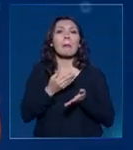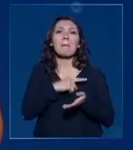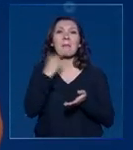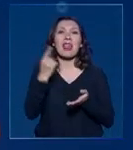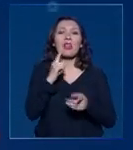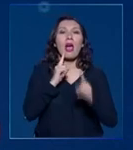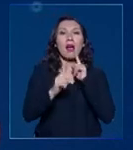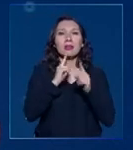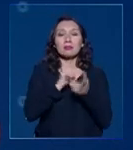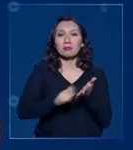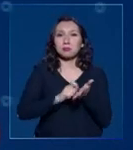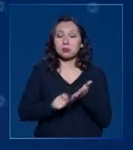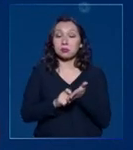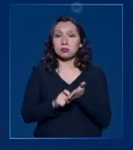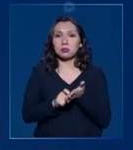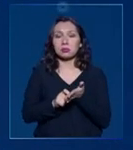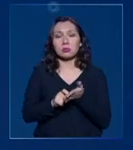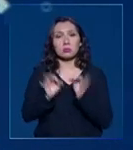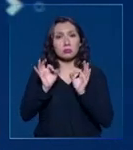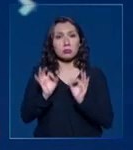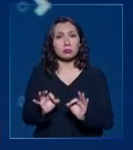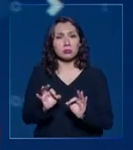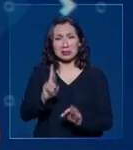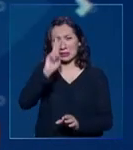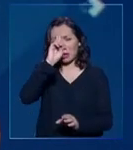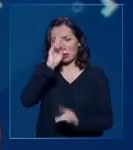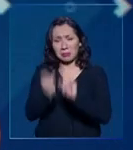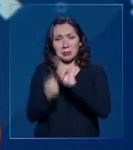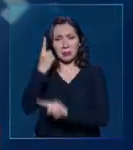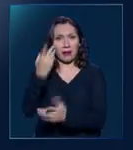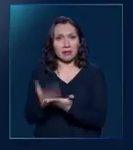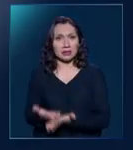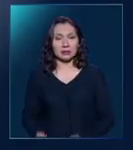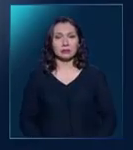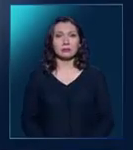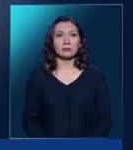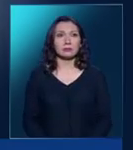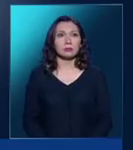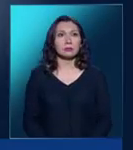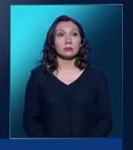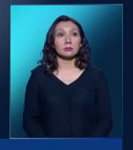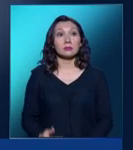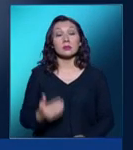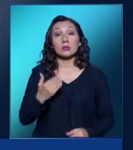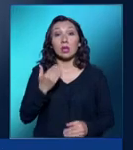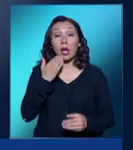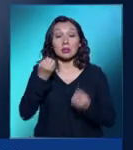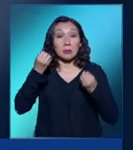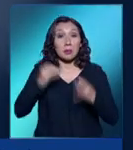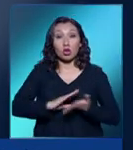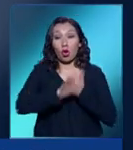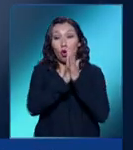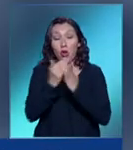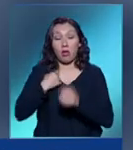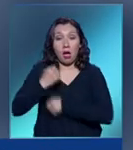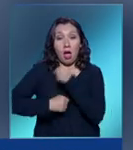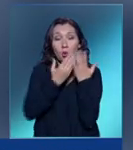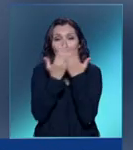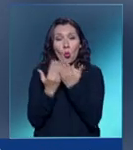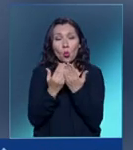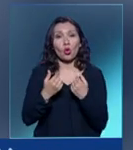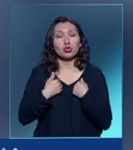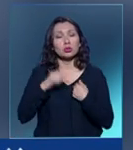examen. Se trata de un caso absolutamente inédito. Hubiera perdido todos mis años de estudio si es que